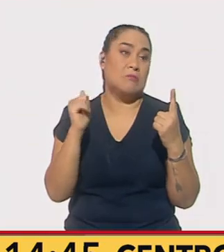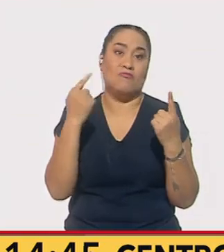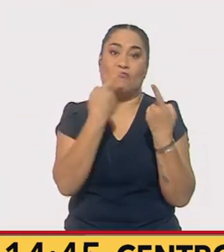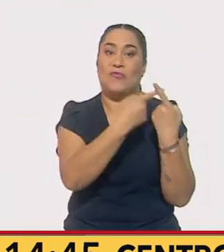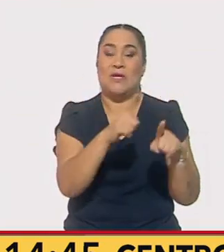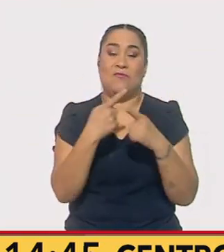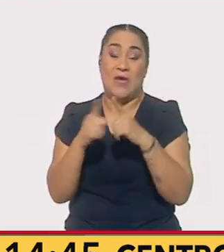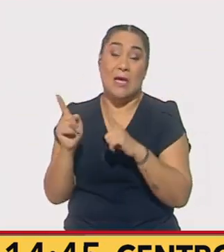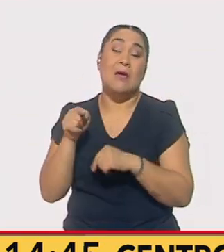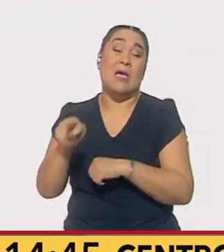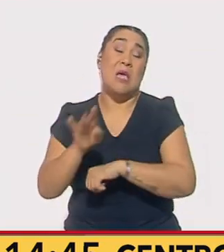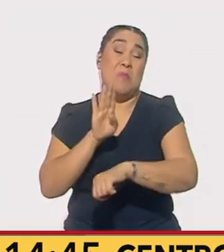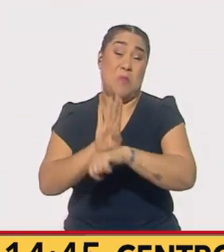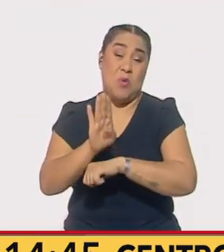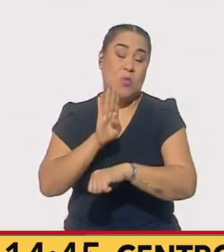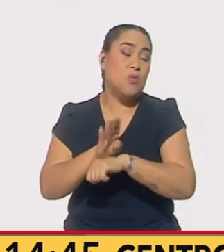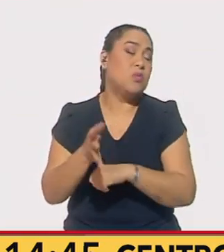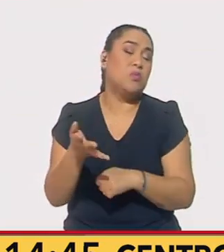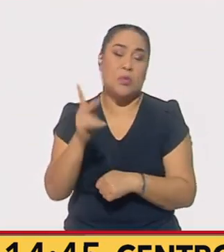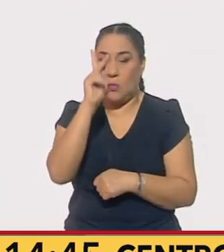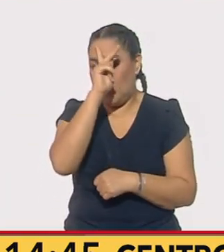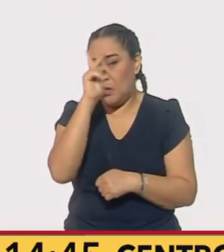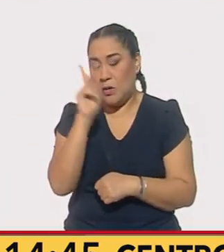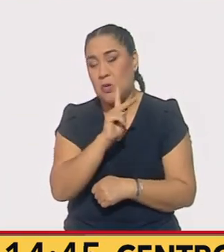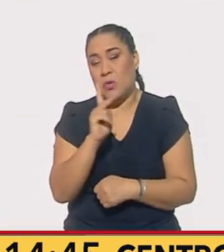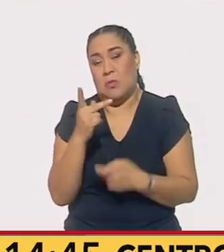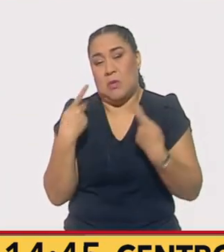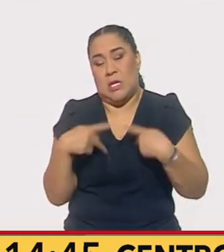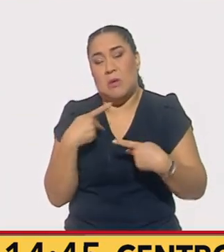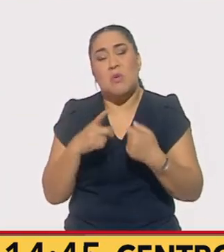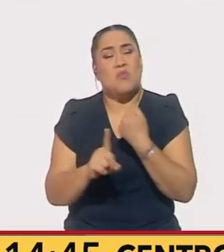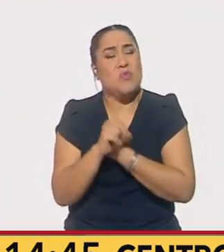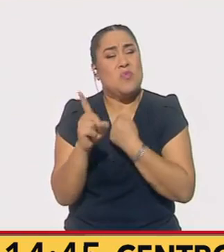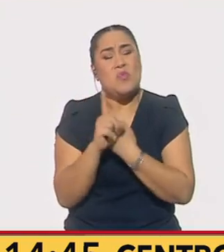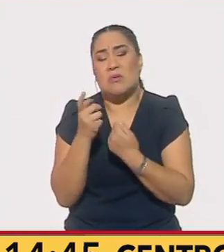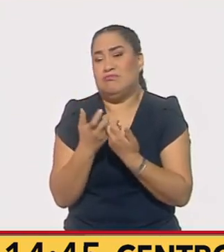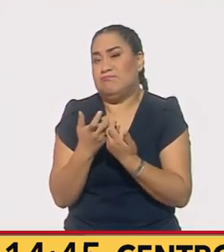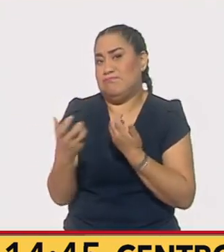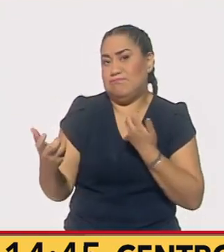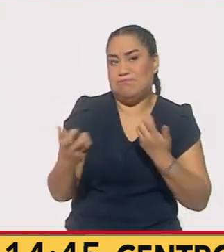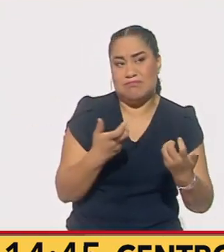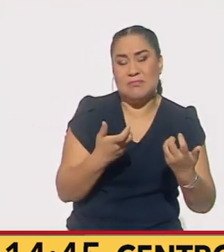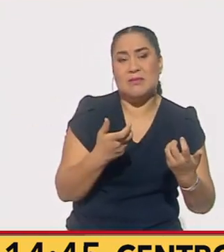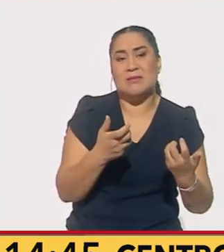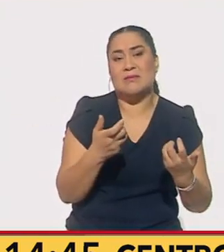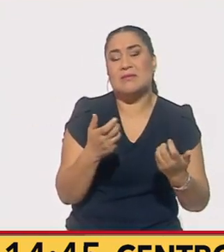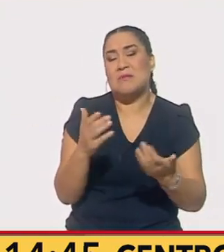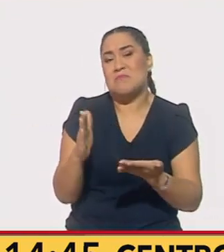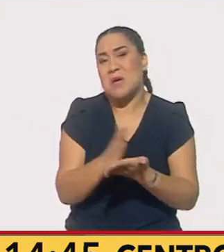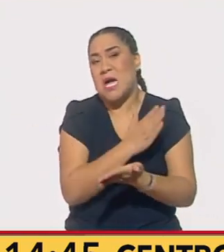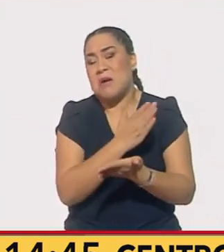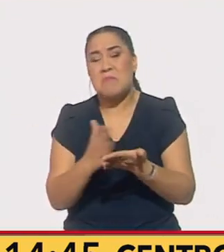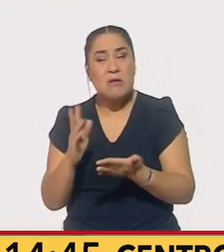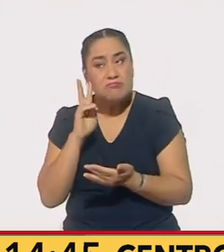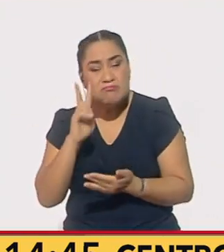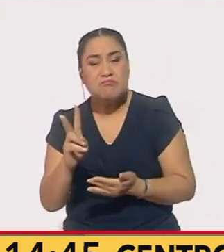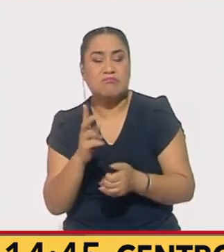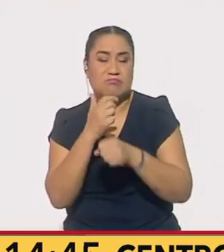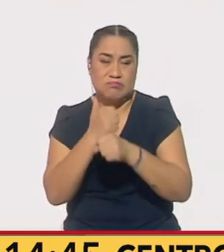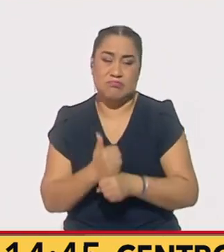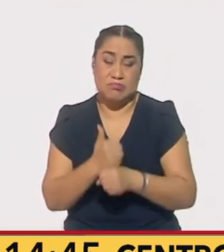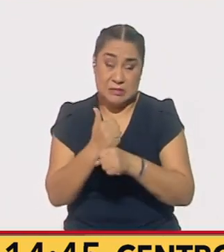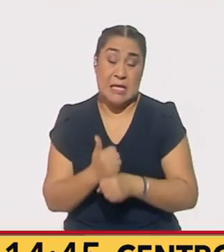el Brasil pues hay una gran polarización social, una gran marginación social y sobre todo que en